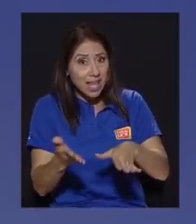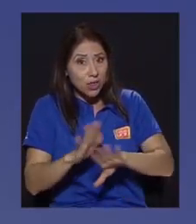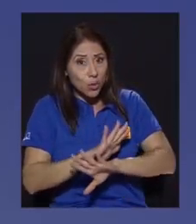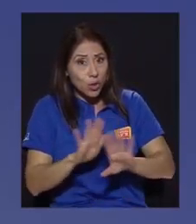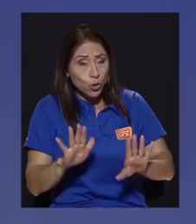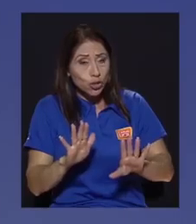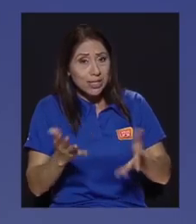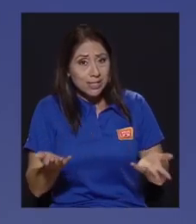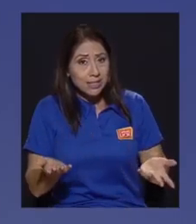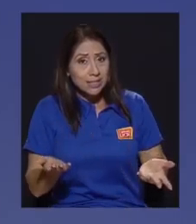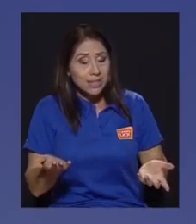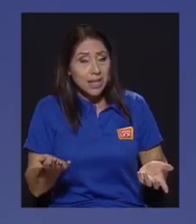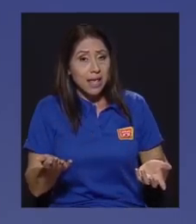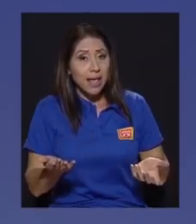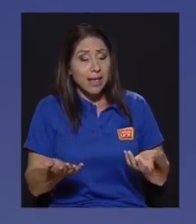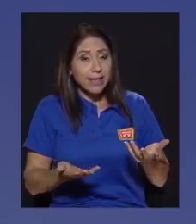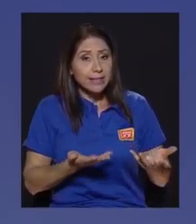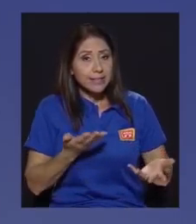está